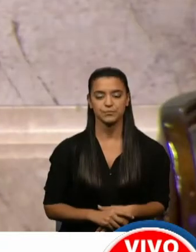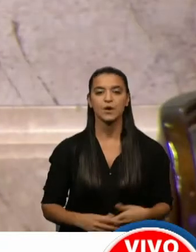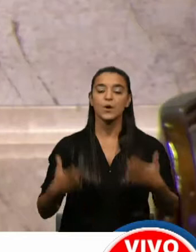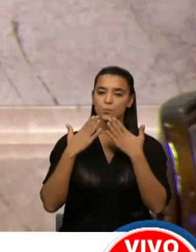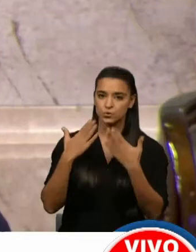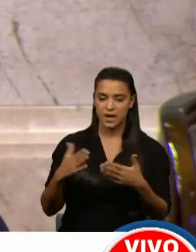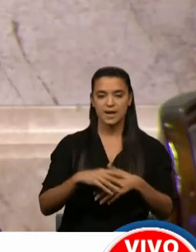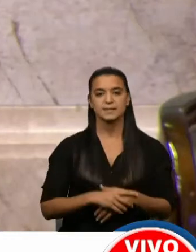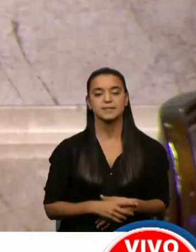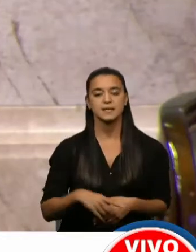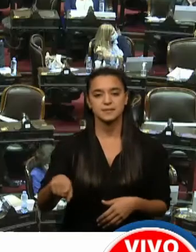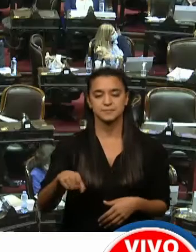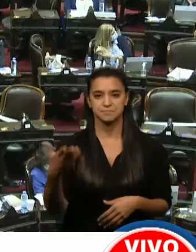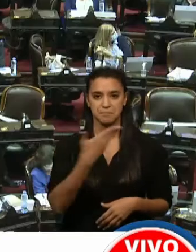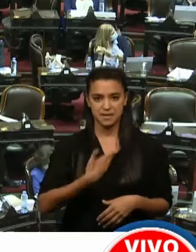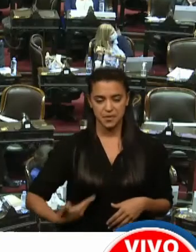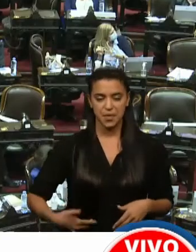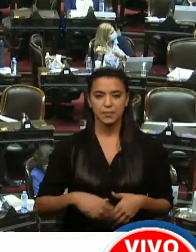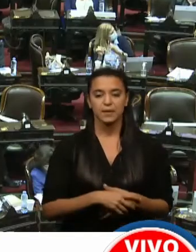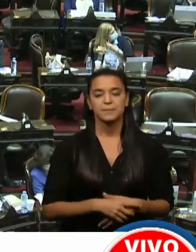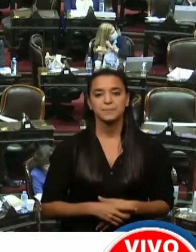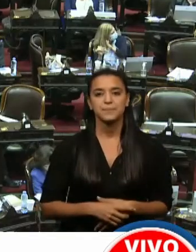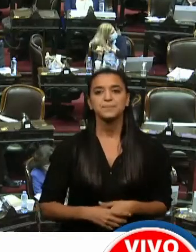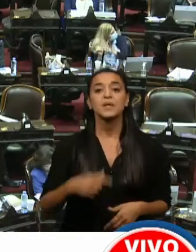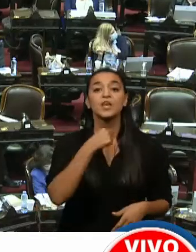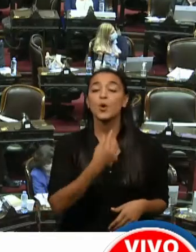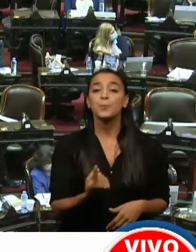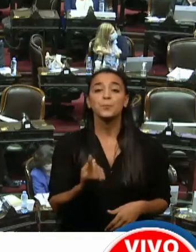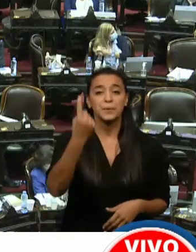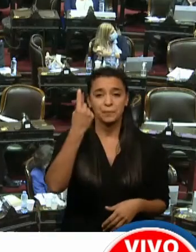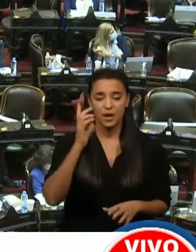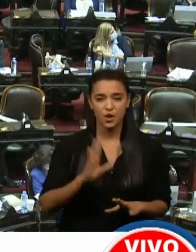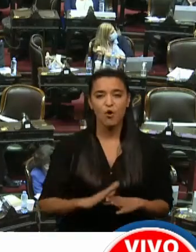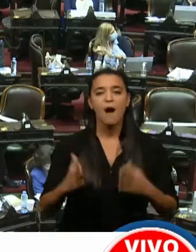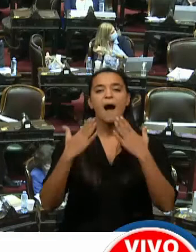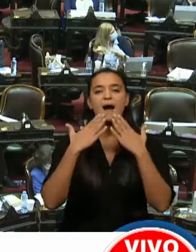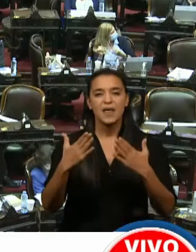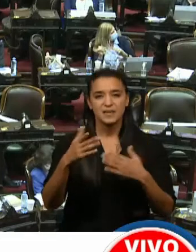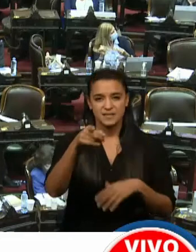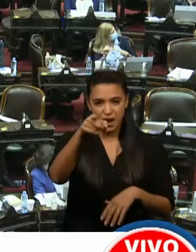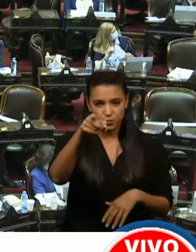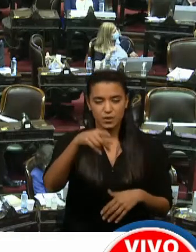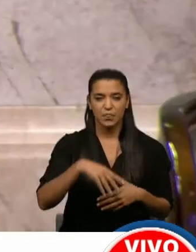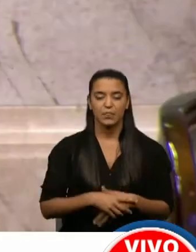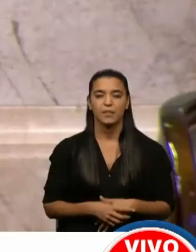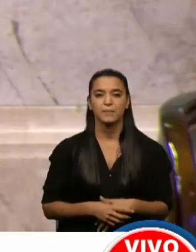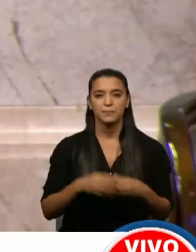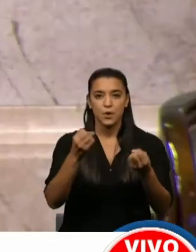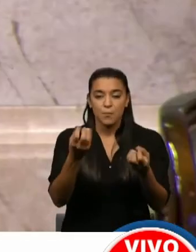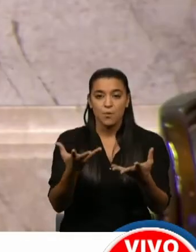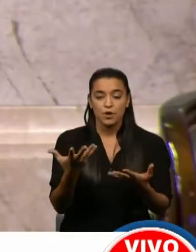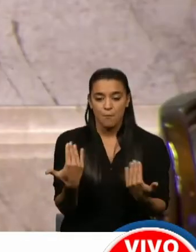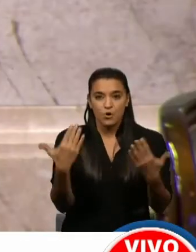Muchas gracias, señor presidente. Quiero en principio agradecerle a usted que nos da